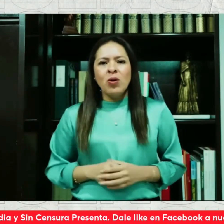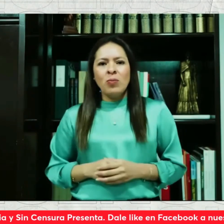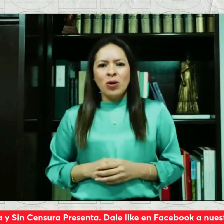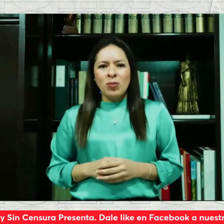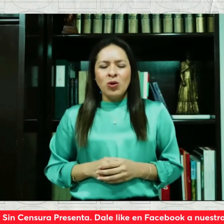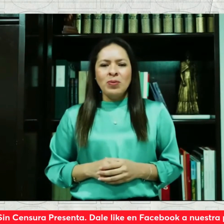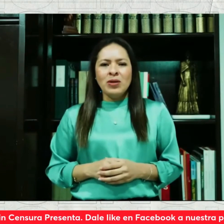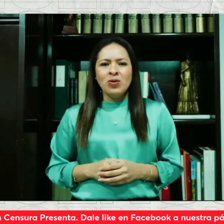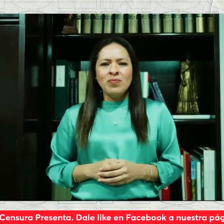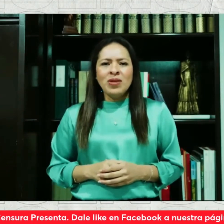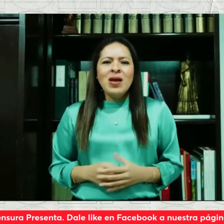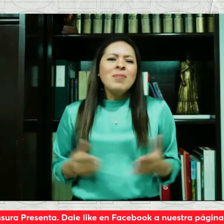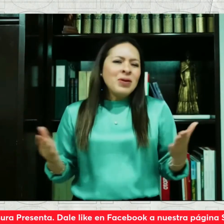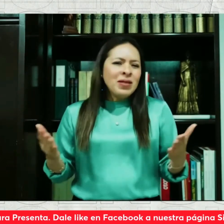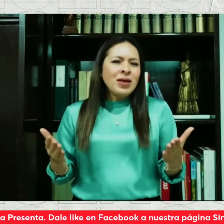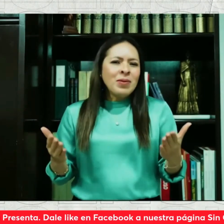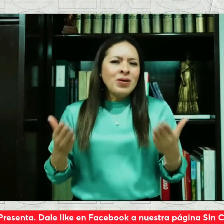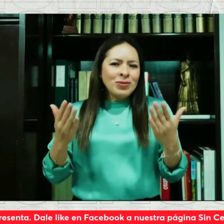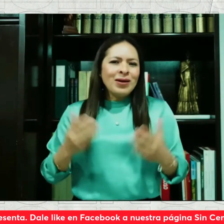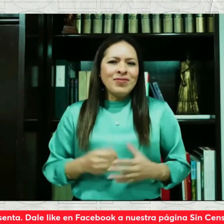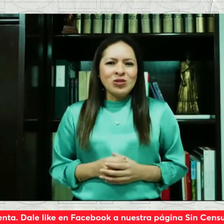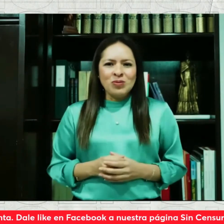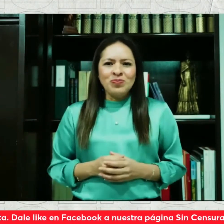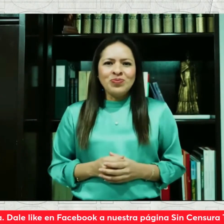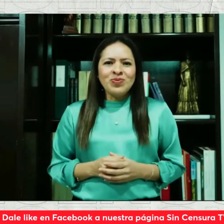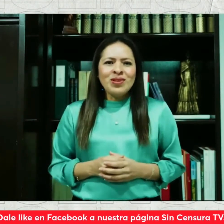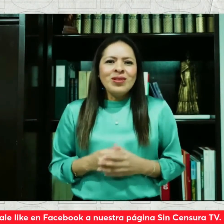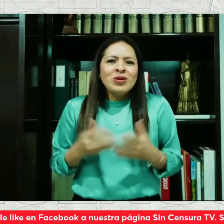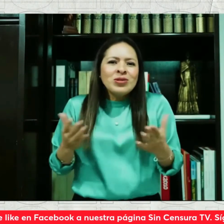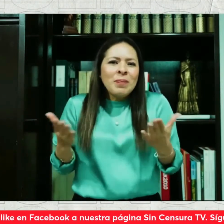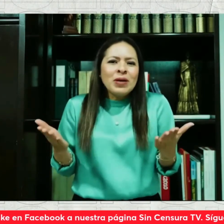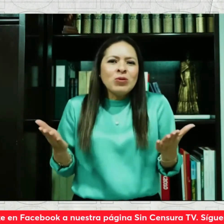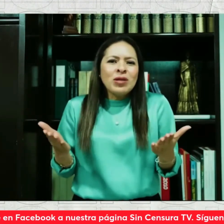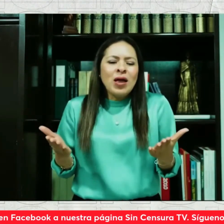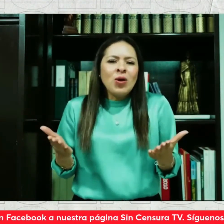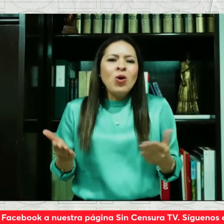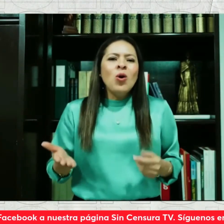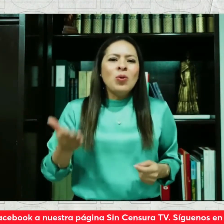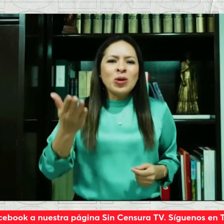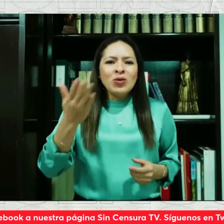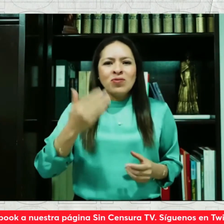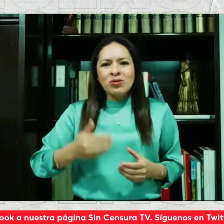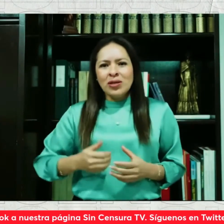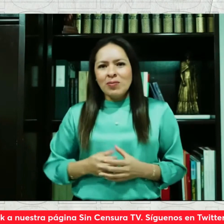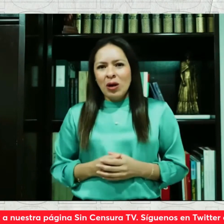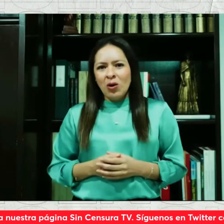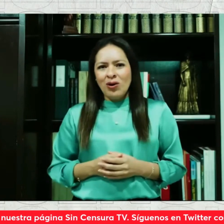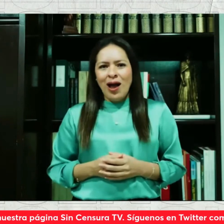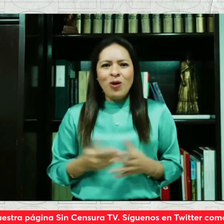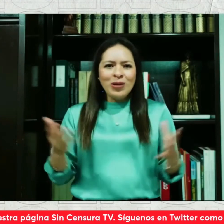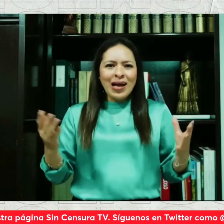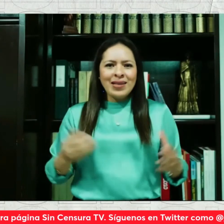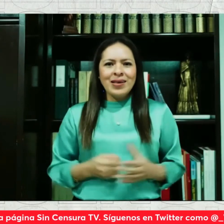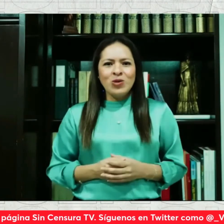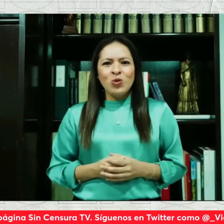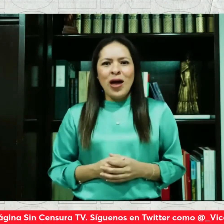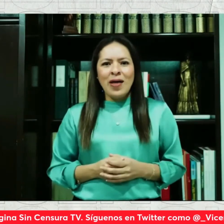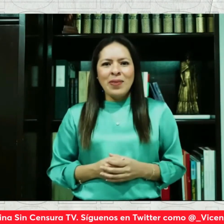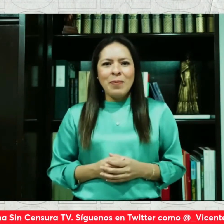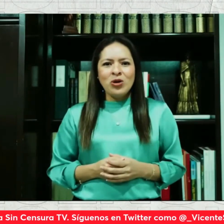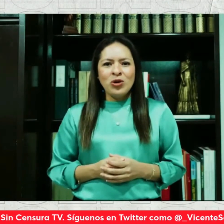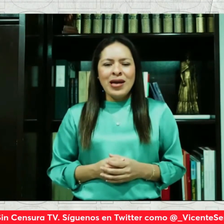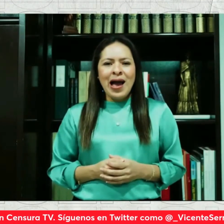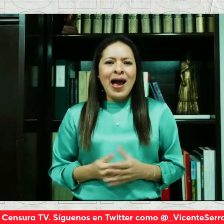obtenido por el movimiento. Permítame una reflexión. ¿No se ha preguntado por qué no fue usted mejor a una candidatura